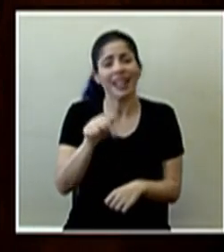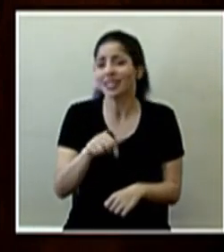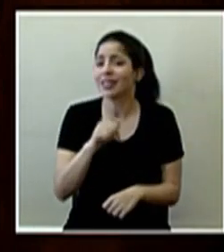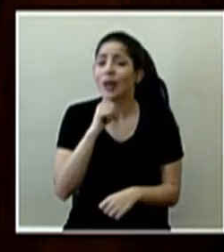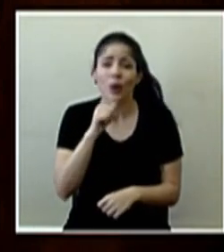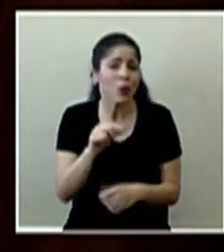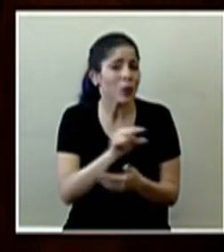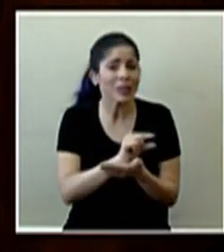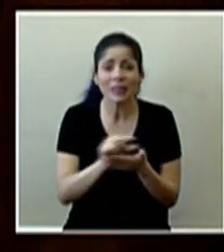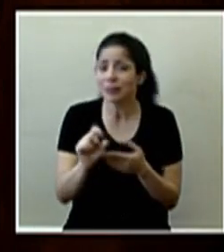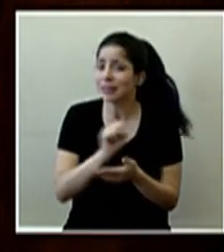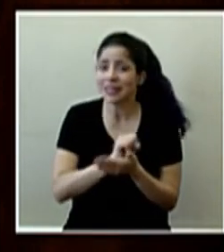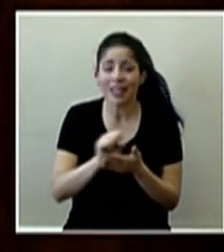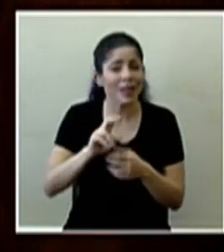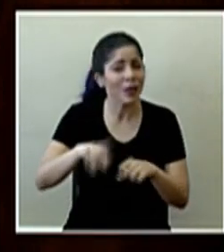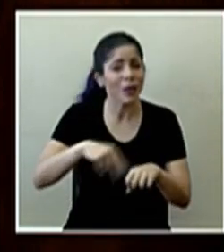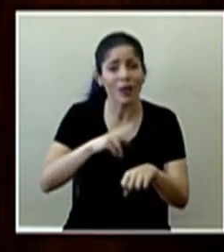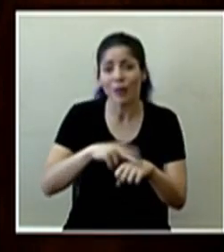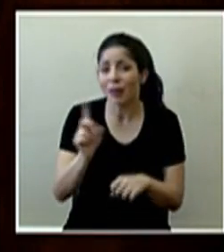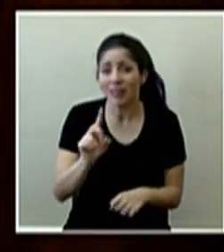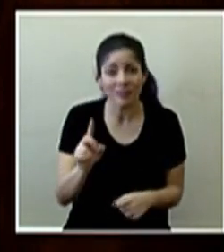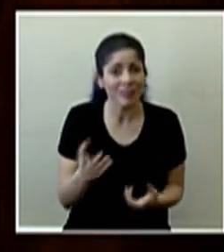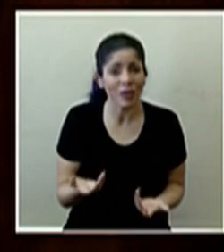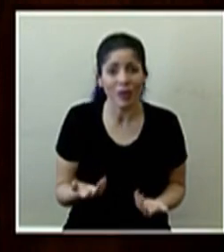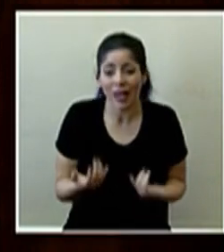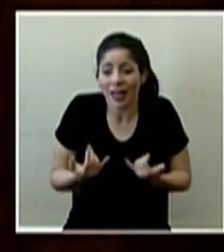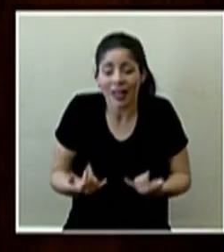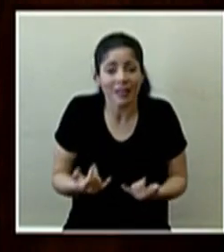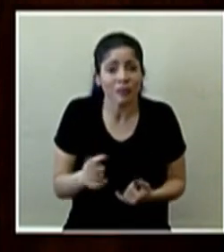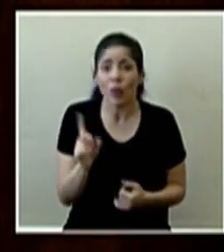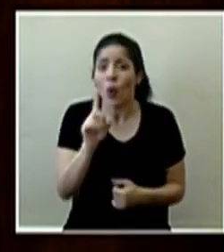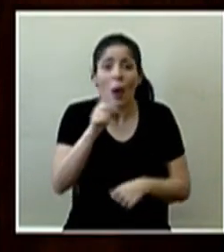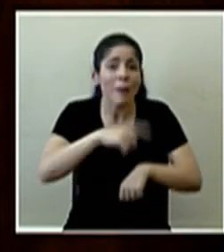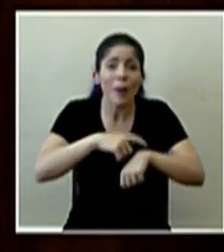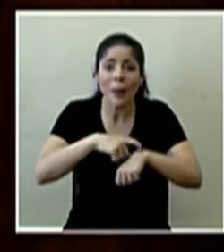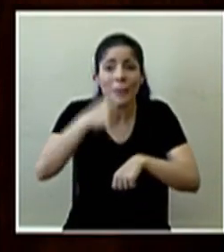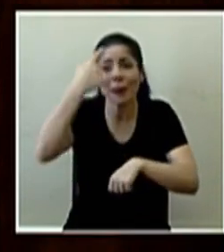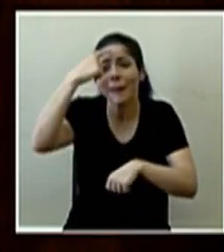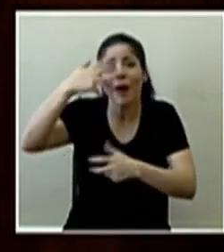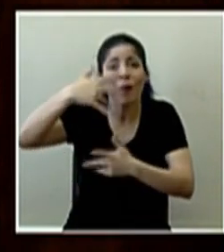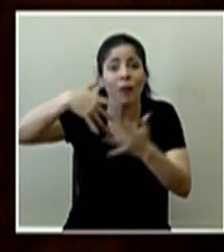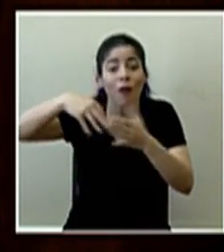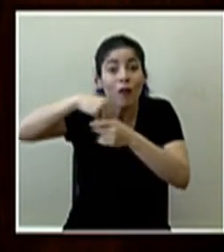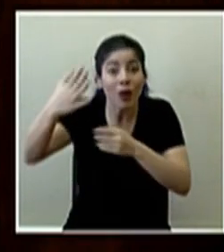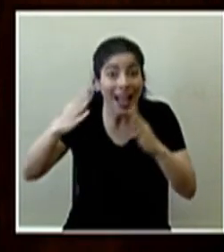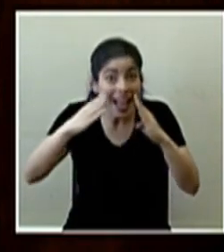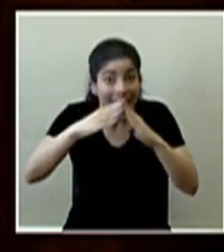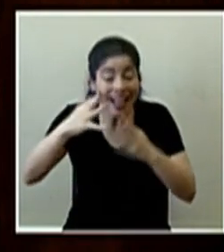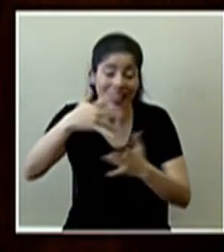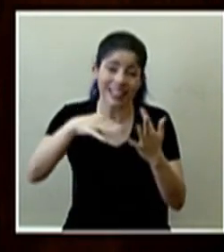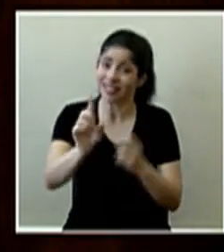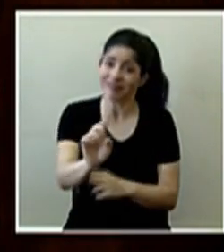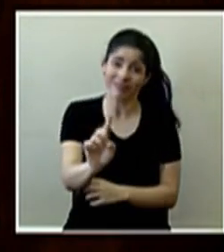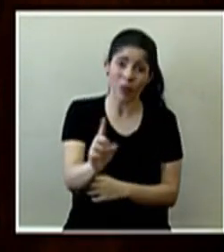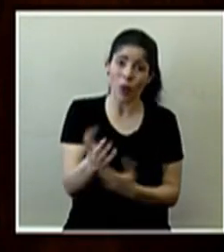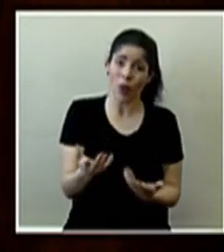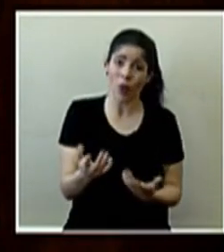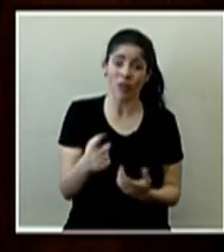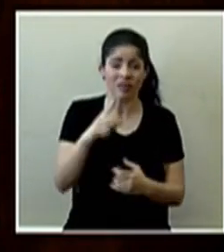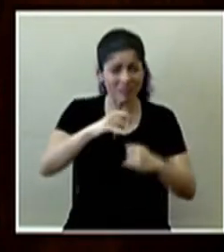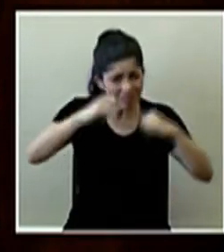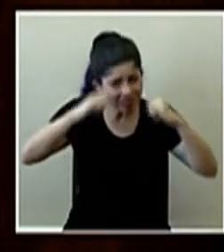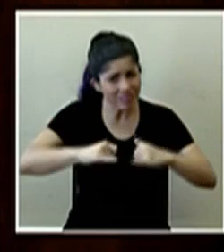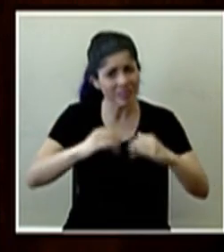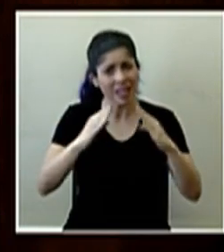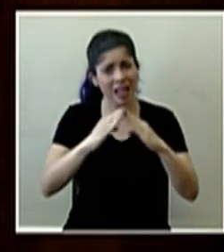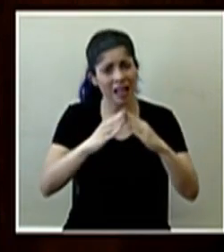una Semana Santa normal. No es un momento para socializar fuera de la casa. Quédese en